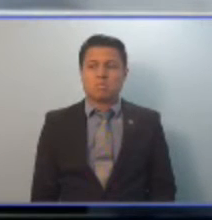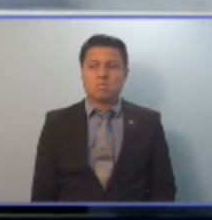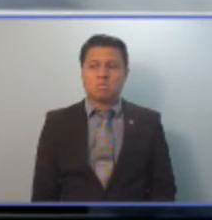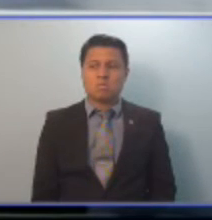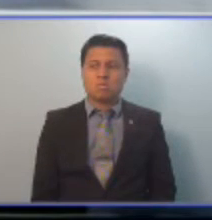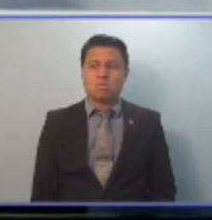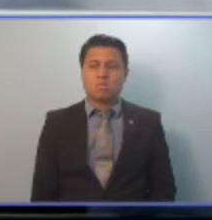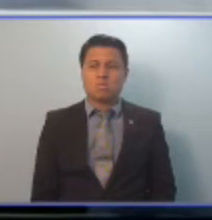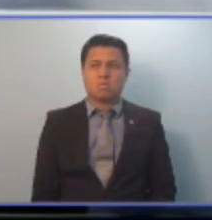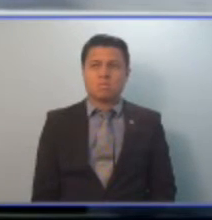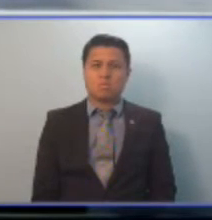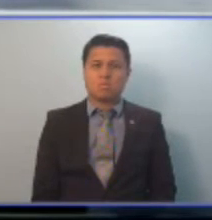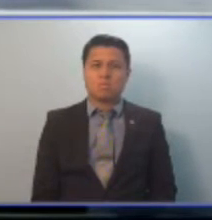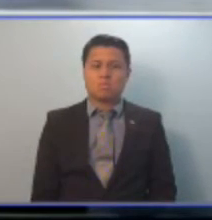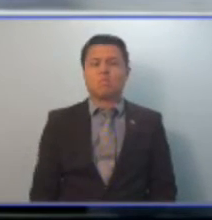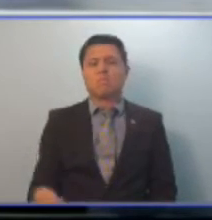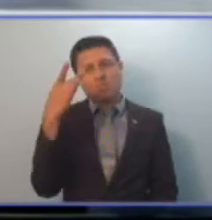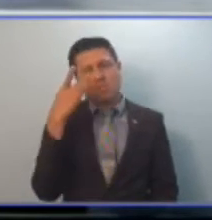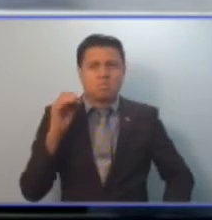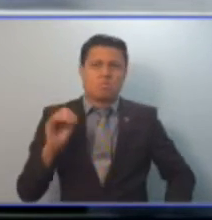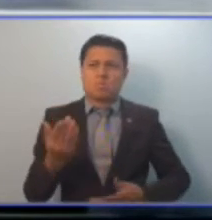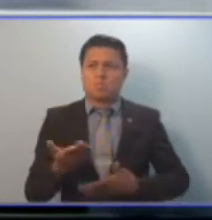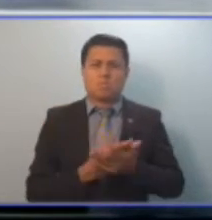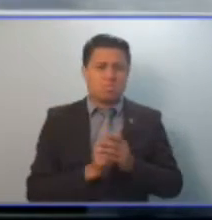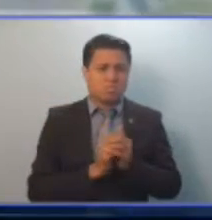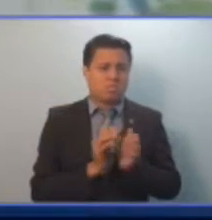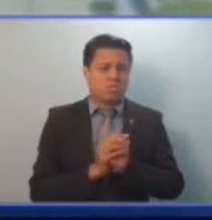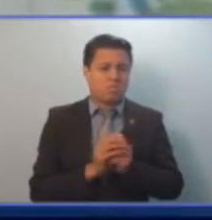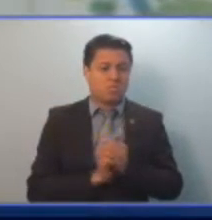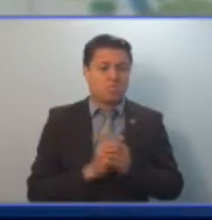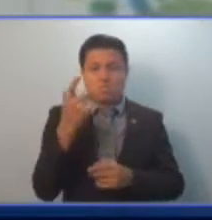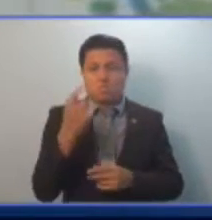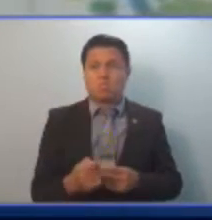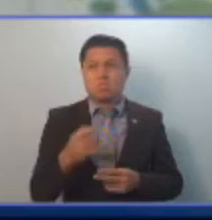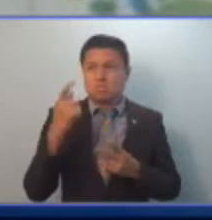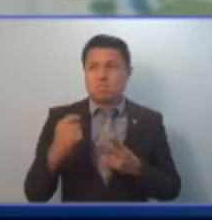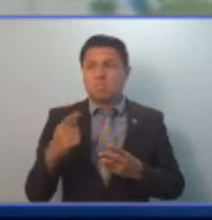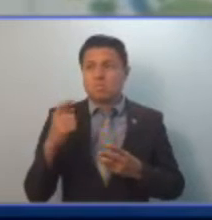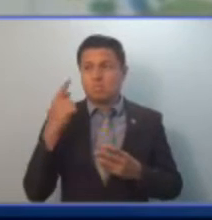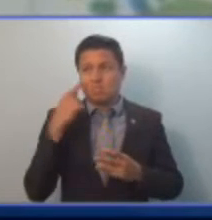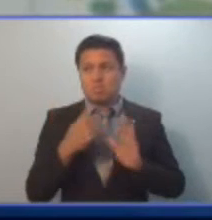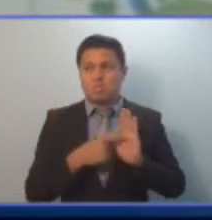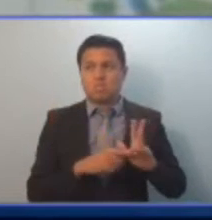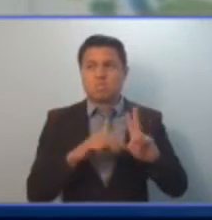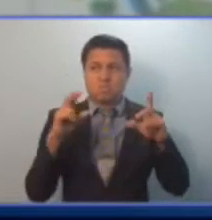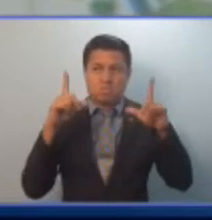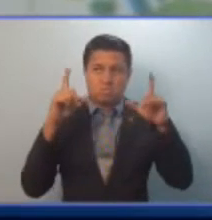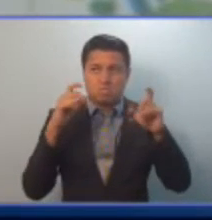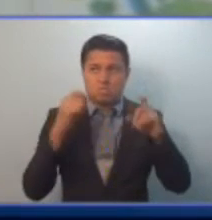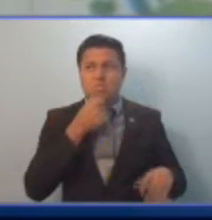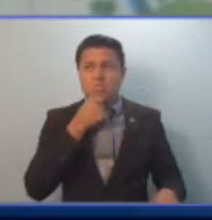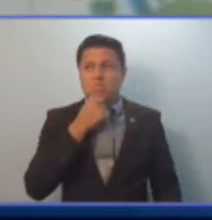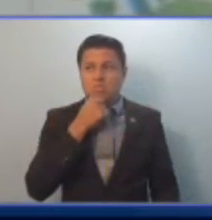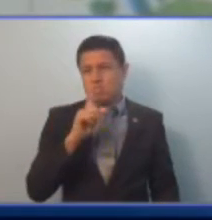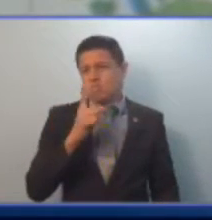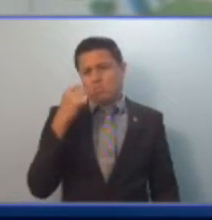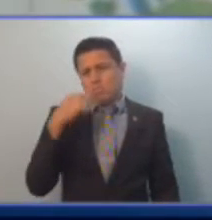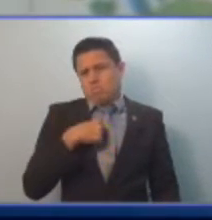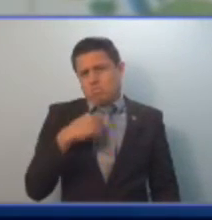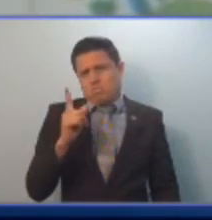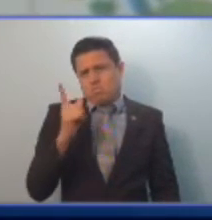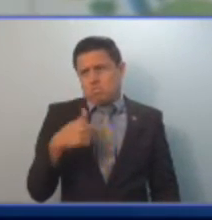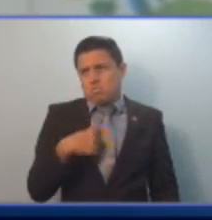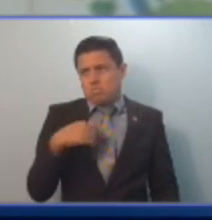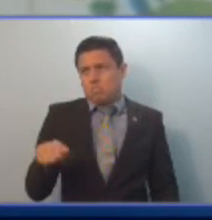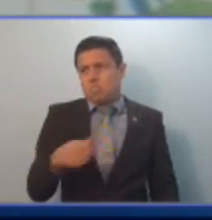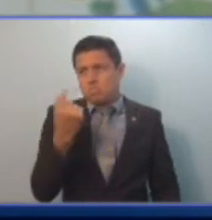me he encontrado con una serie de problemas. Hace un par de meses ahí aparecieron fotografías que al final no era yo, era